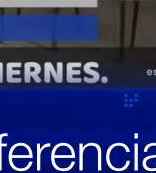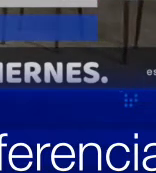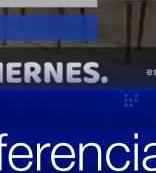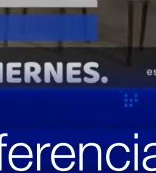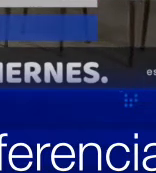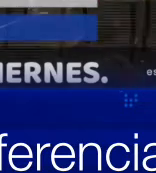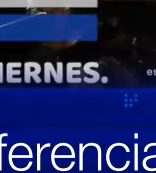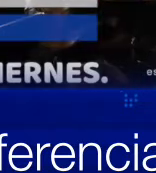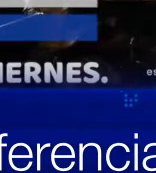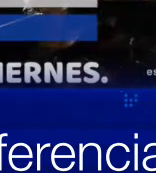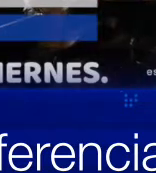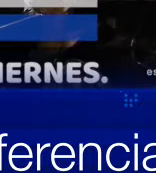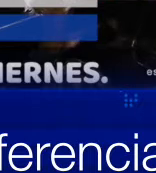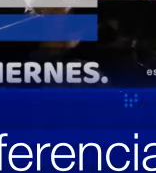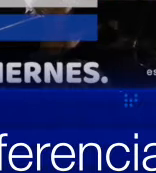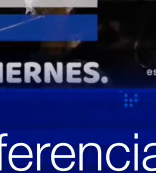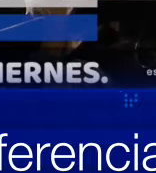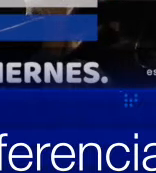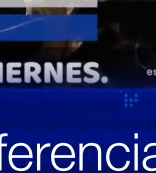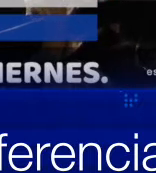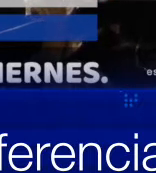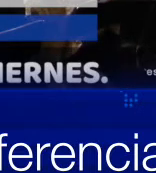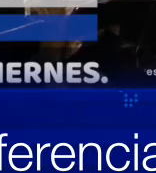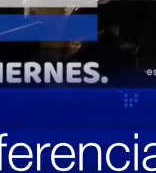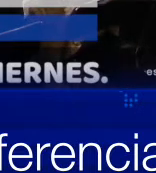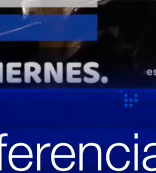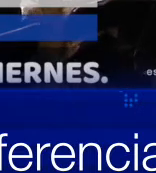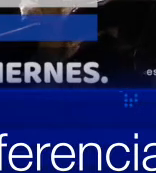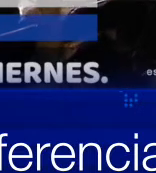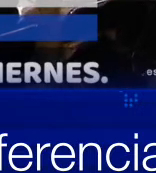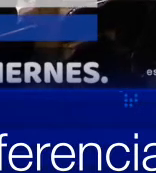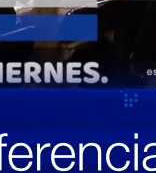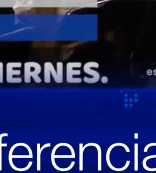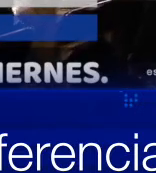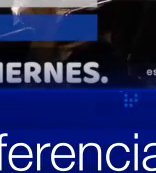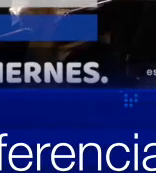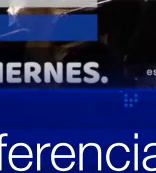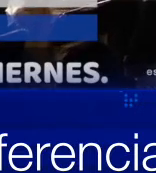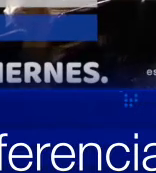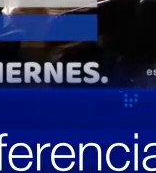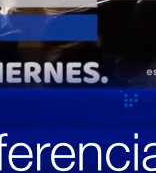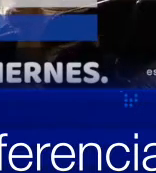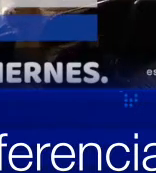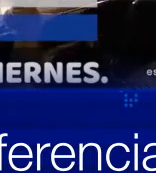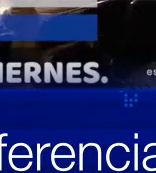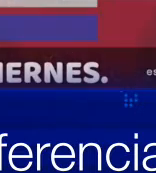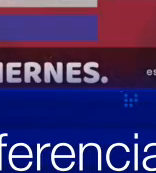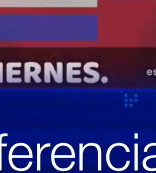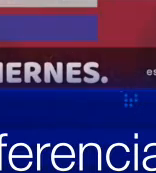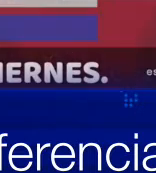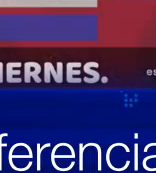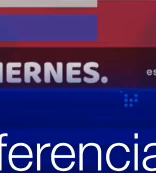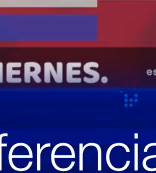Pues se nos alargó la reunión de seguridad. Se trataron